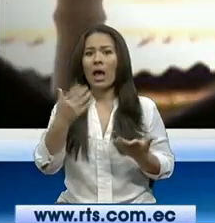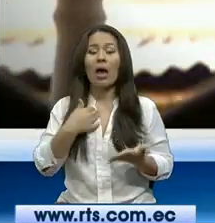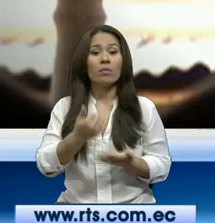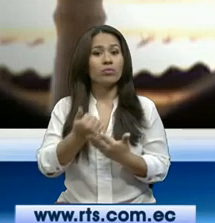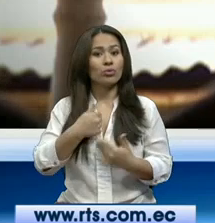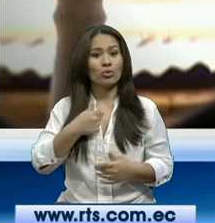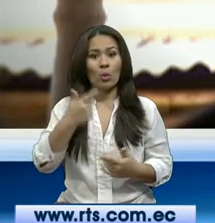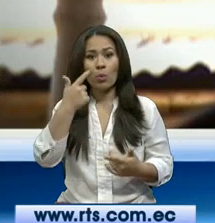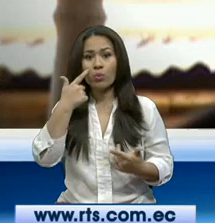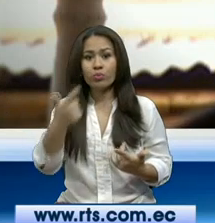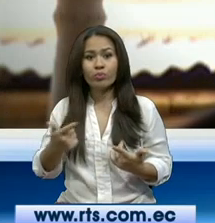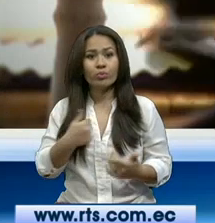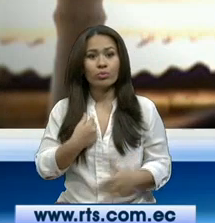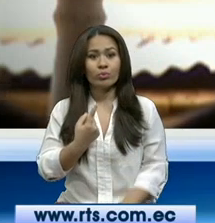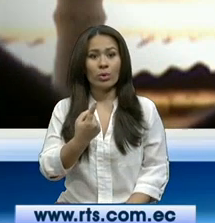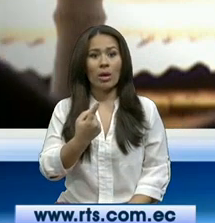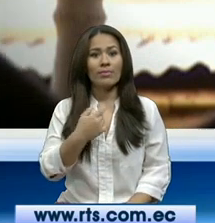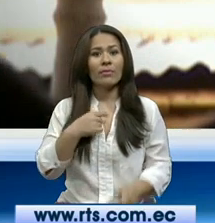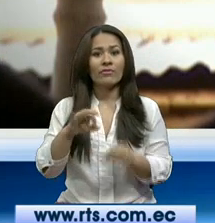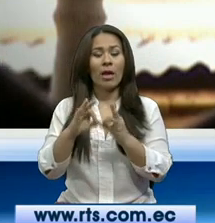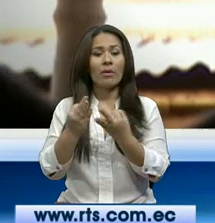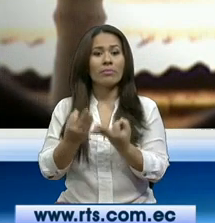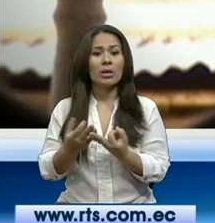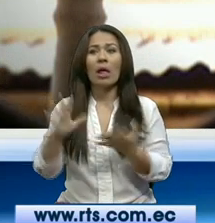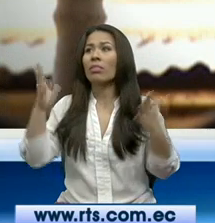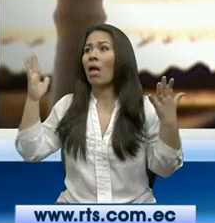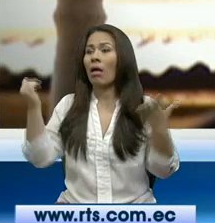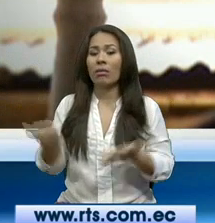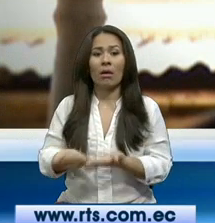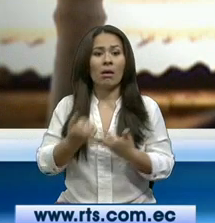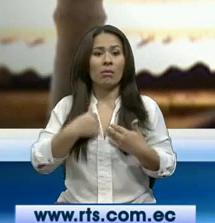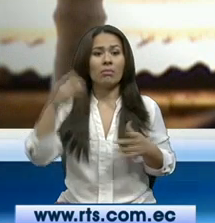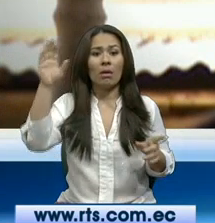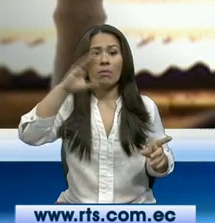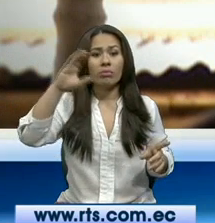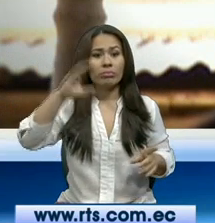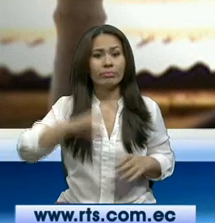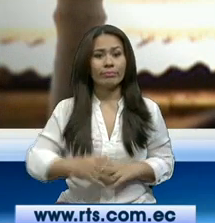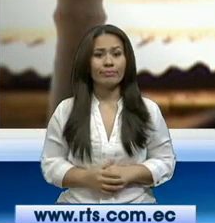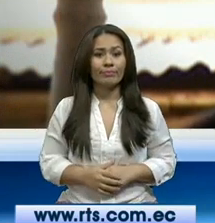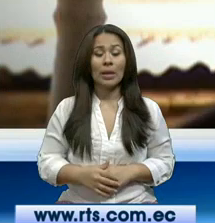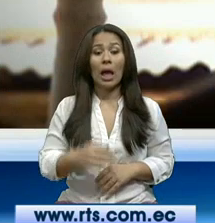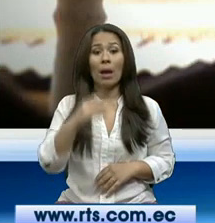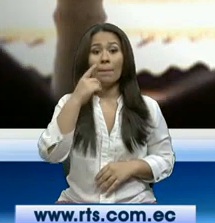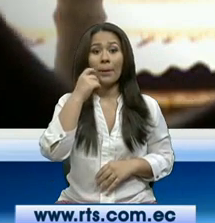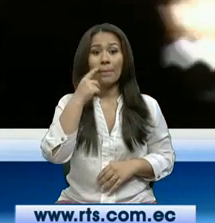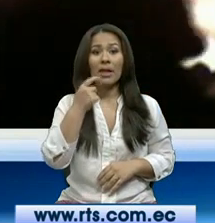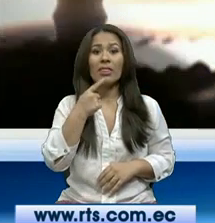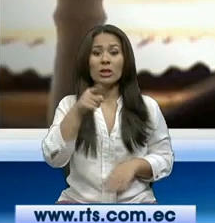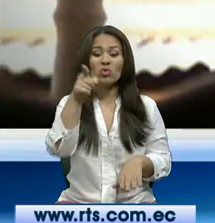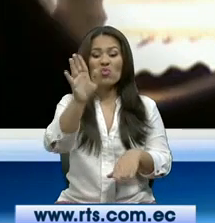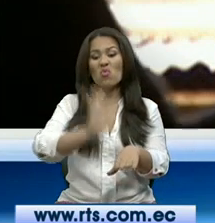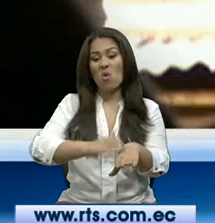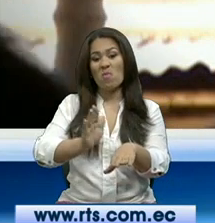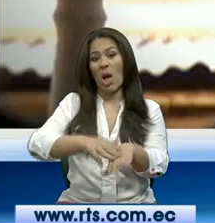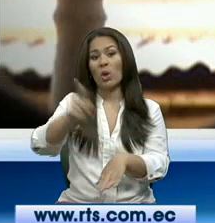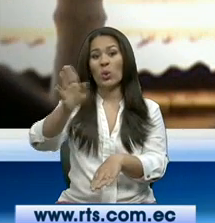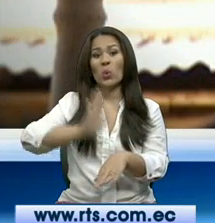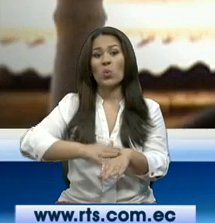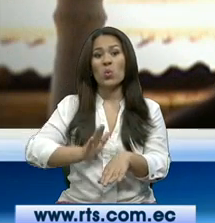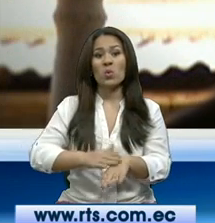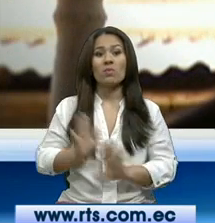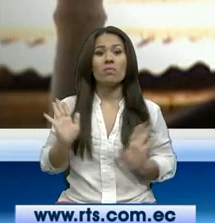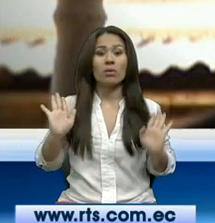a saber de ella. Tengo familias, pero mi familia nadie me ayuda. Ya. El papá me dice que yo soy la culpable, que ella le esté pasando todo a